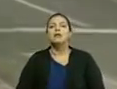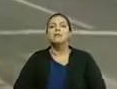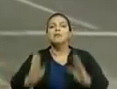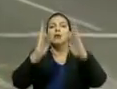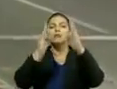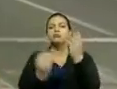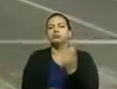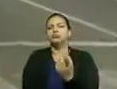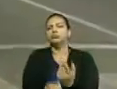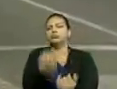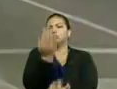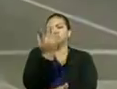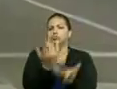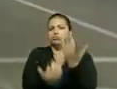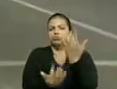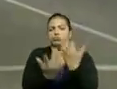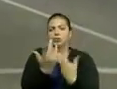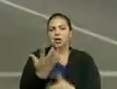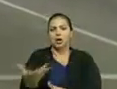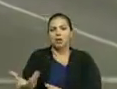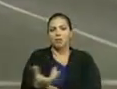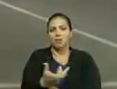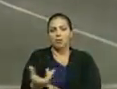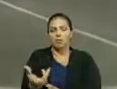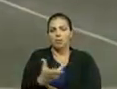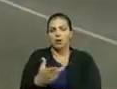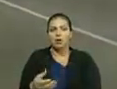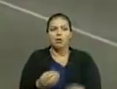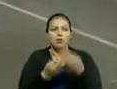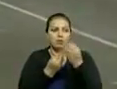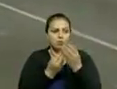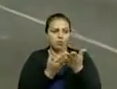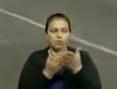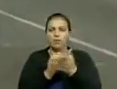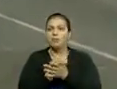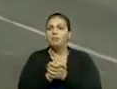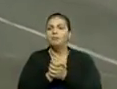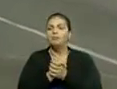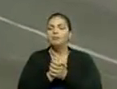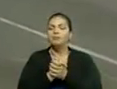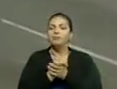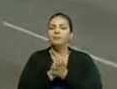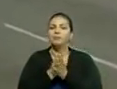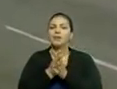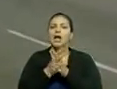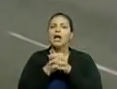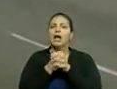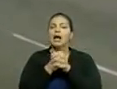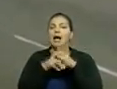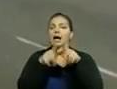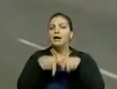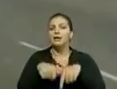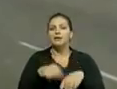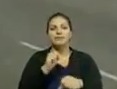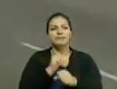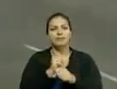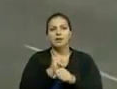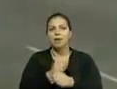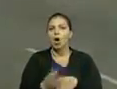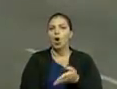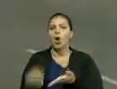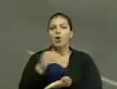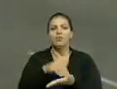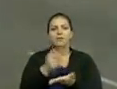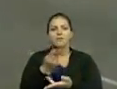bomberos nos indicaba de que no van a poder habilitar o que funcione el negocio hasta